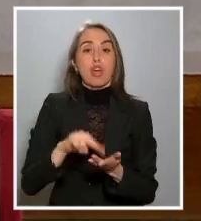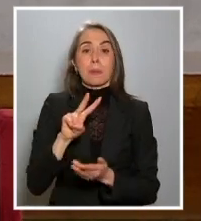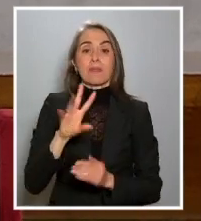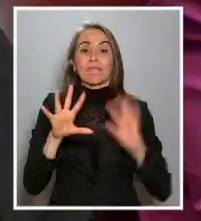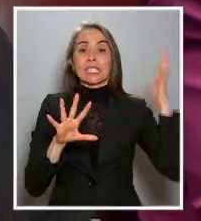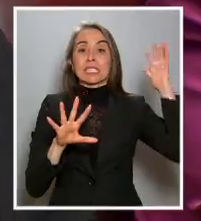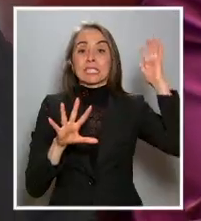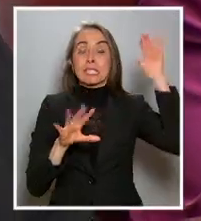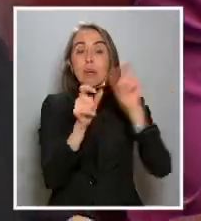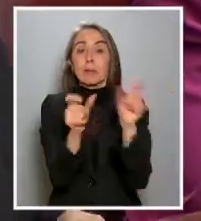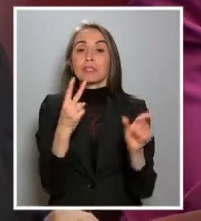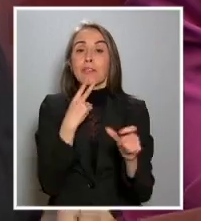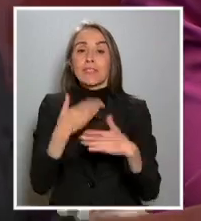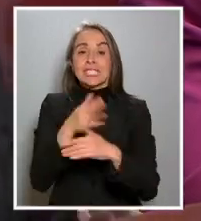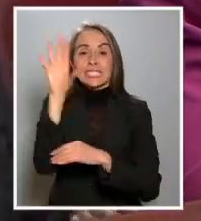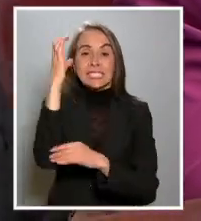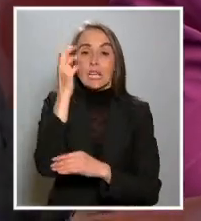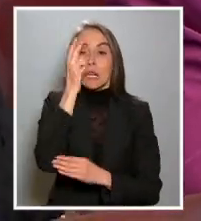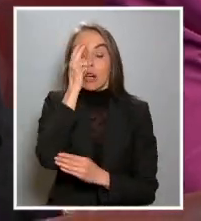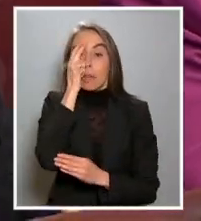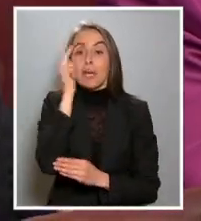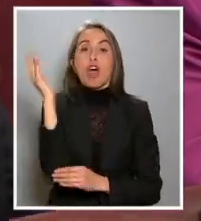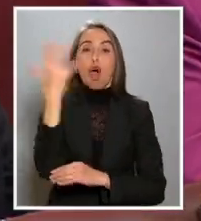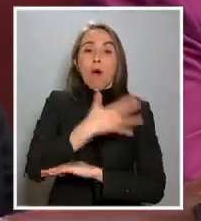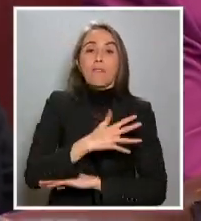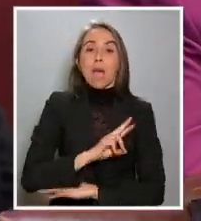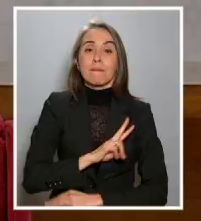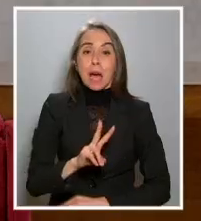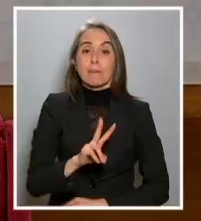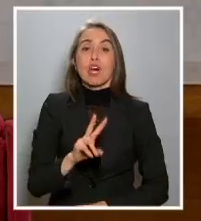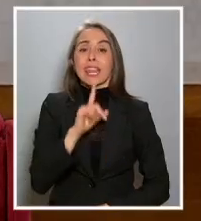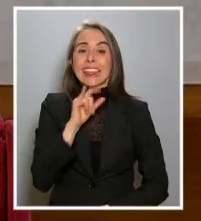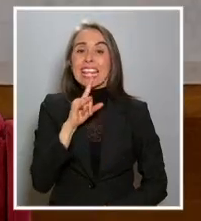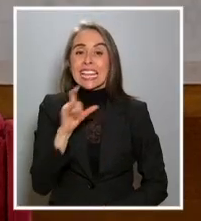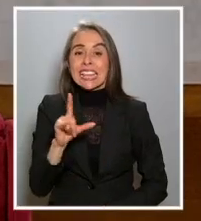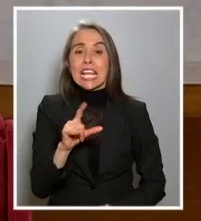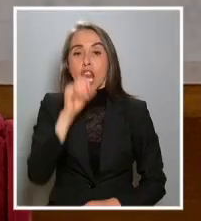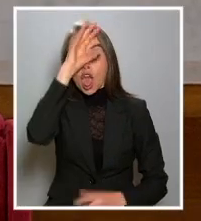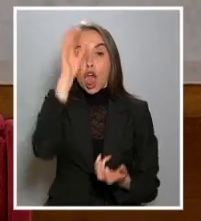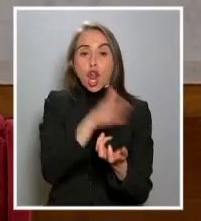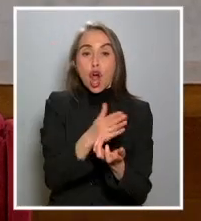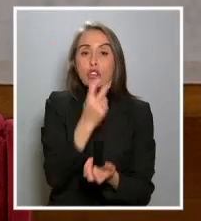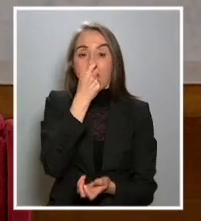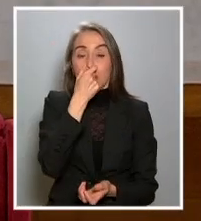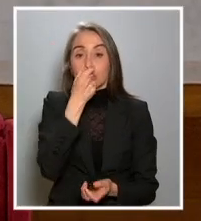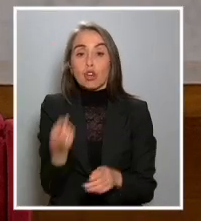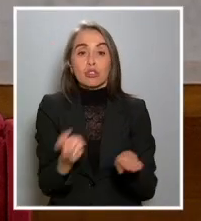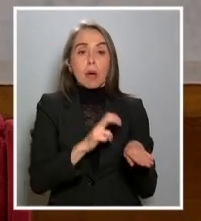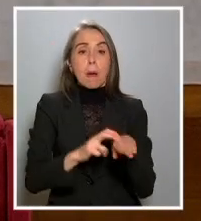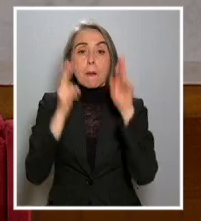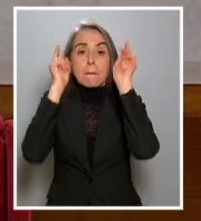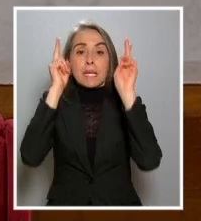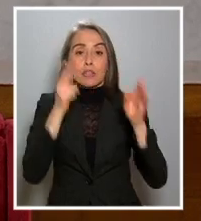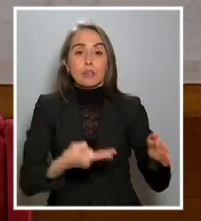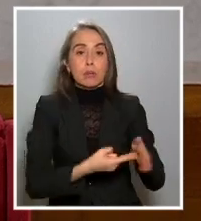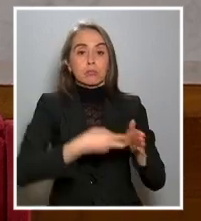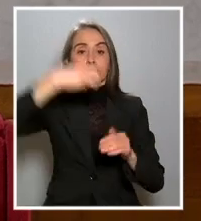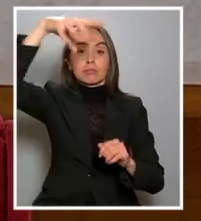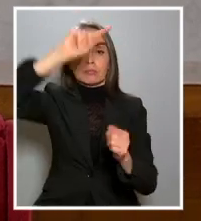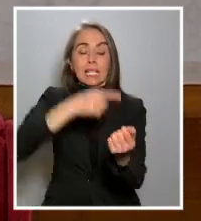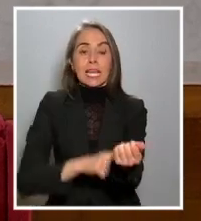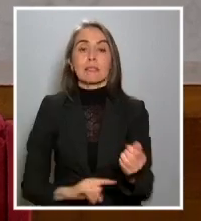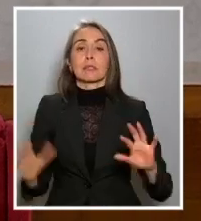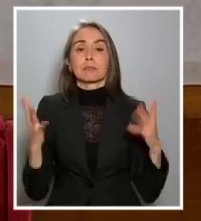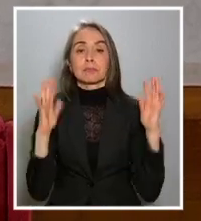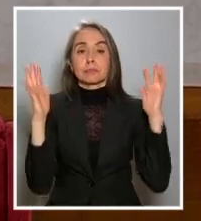los habitantes de La Serena, Coquimbo, Valle, Valparaíso, Tiltil, Lota y Osorno se podrán desplazar en buses eléctricos. Y este